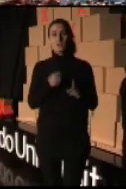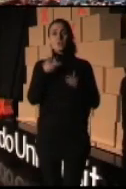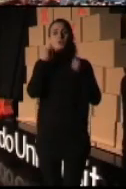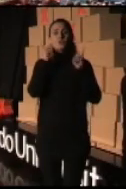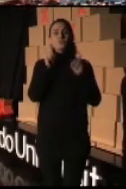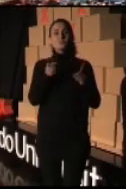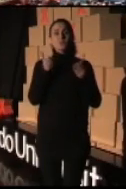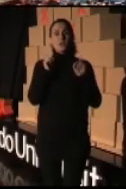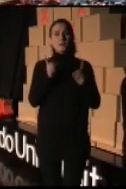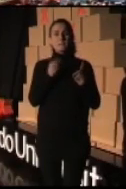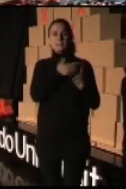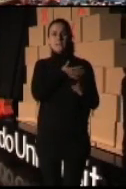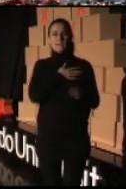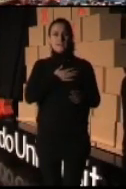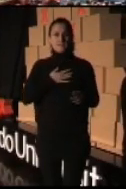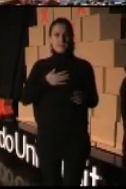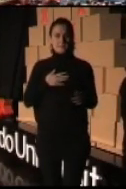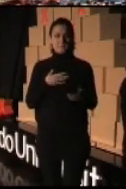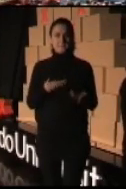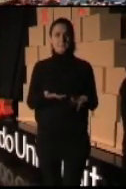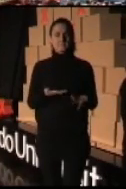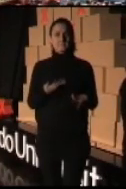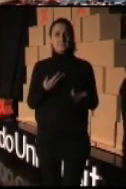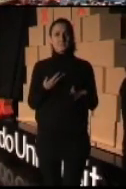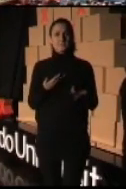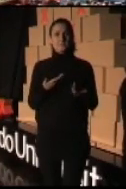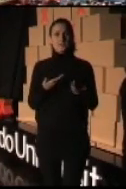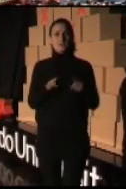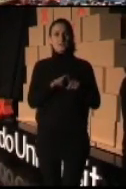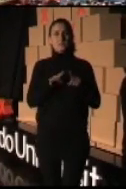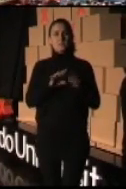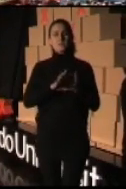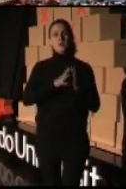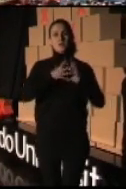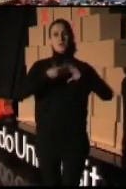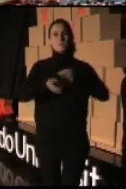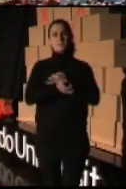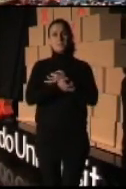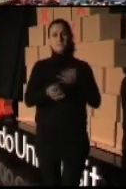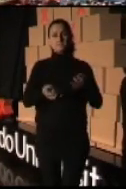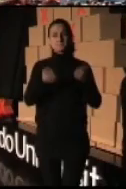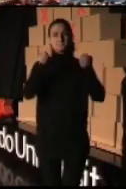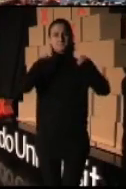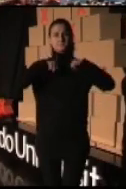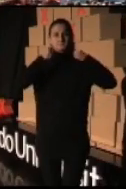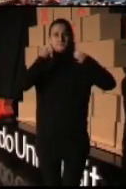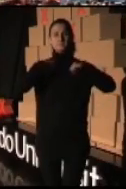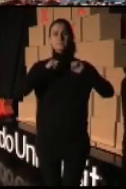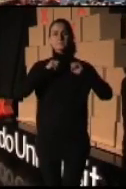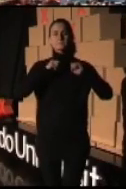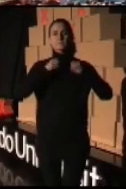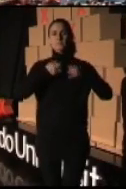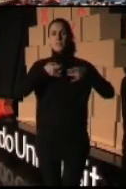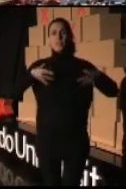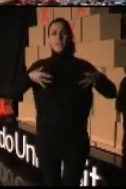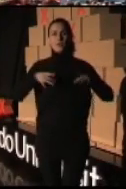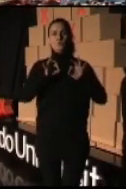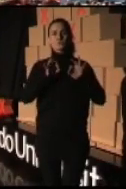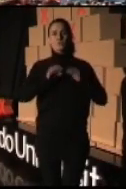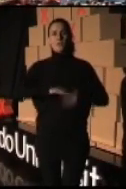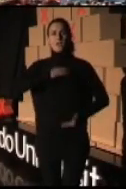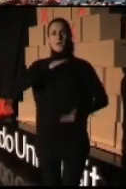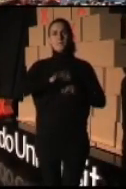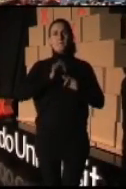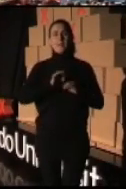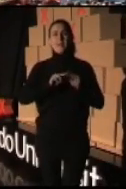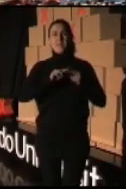Simplemente quería ver cuál es la aplicación práctica de esta capacidad para secuenciar